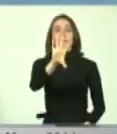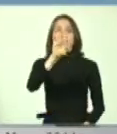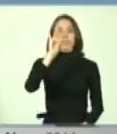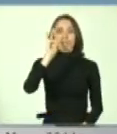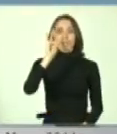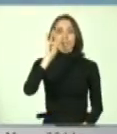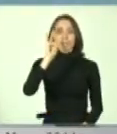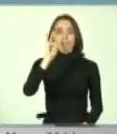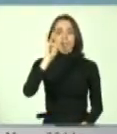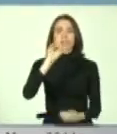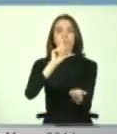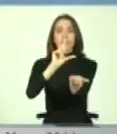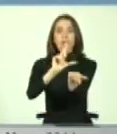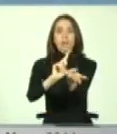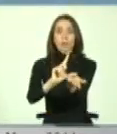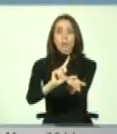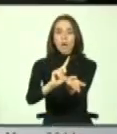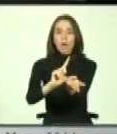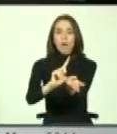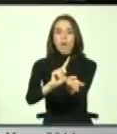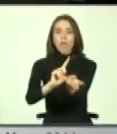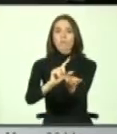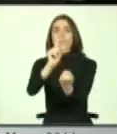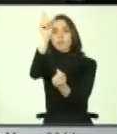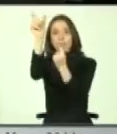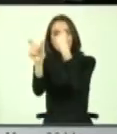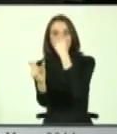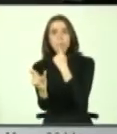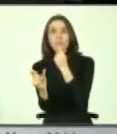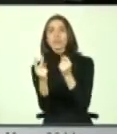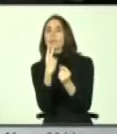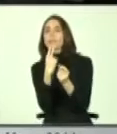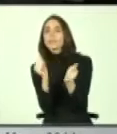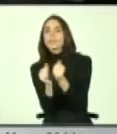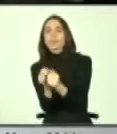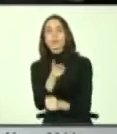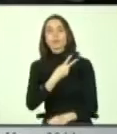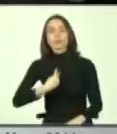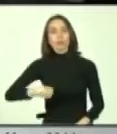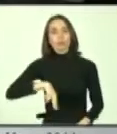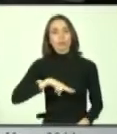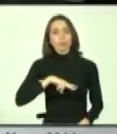el lugar de la persona que conviva con nosotros